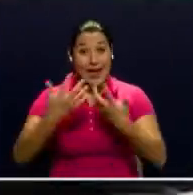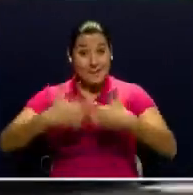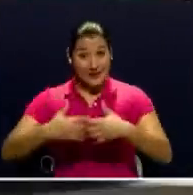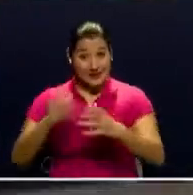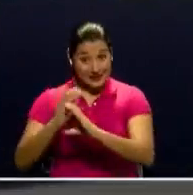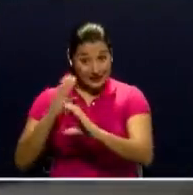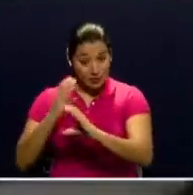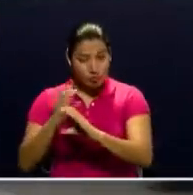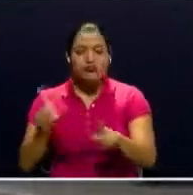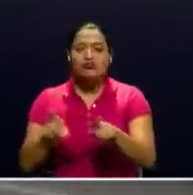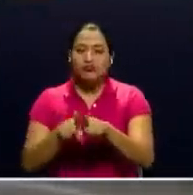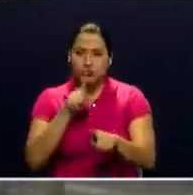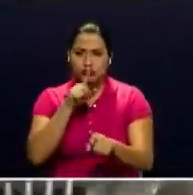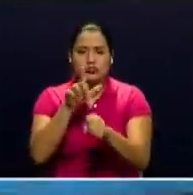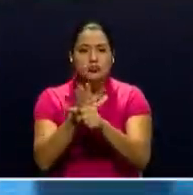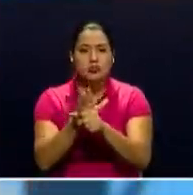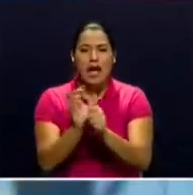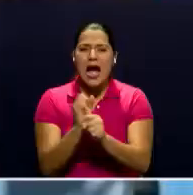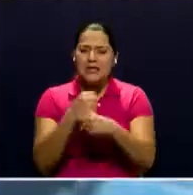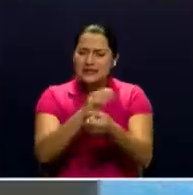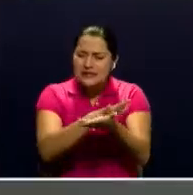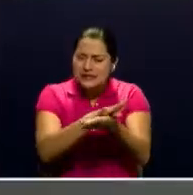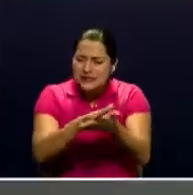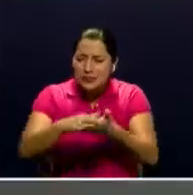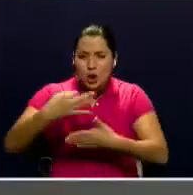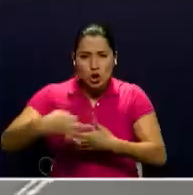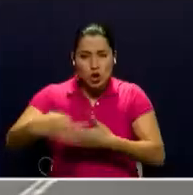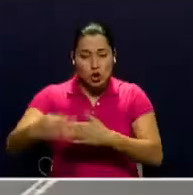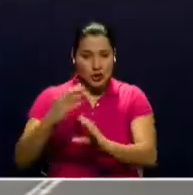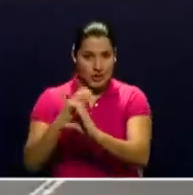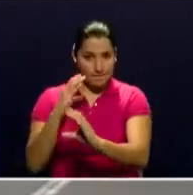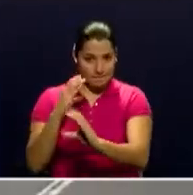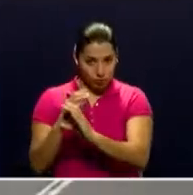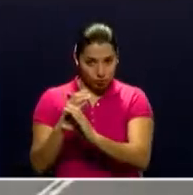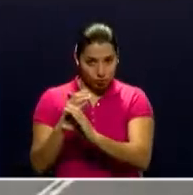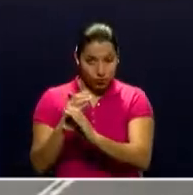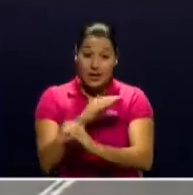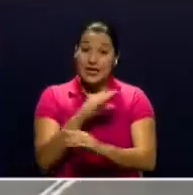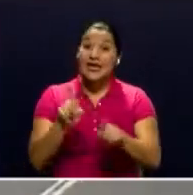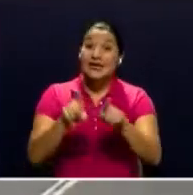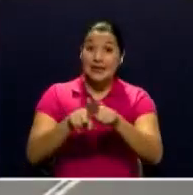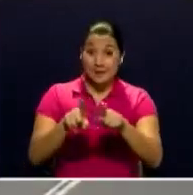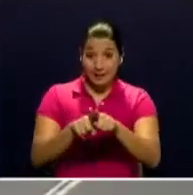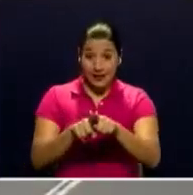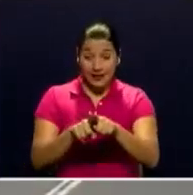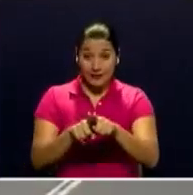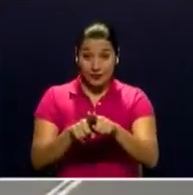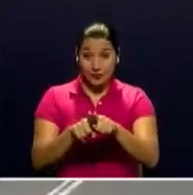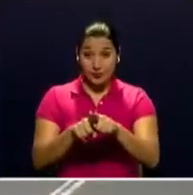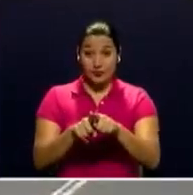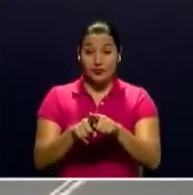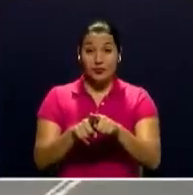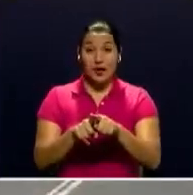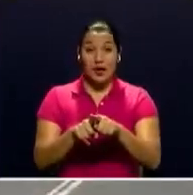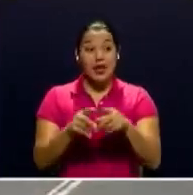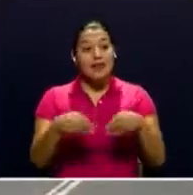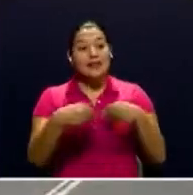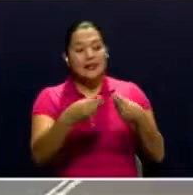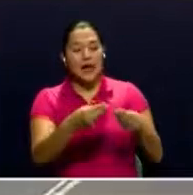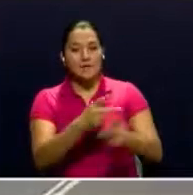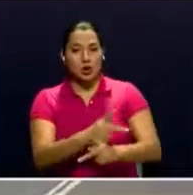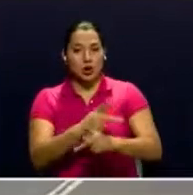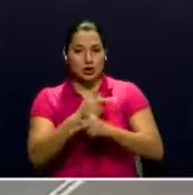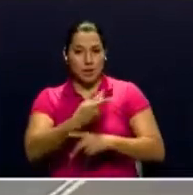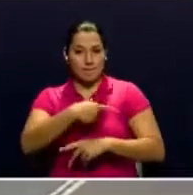autobuseras también se comprometieron a realizar la limpieza diaria de las unidades y dotar al personal encargado de equipos de protección especial